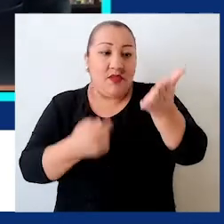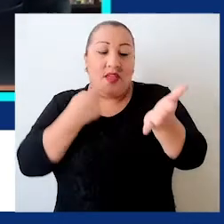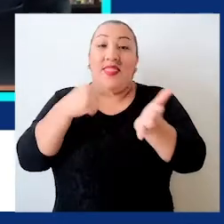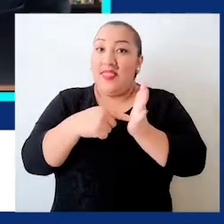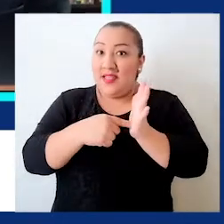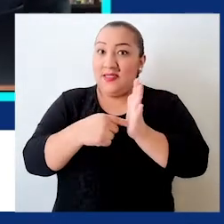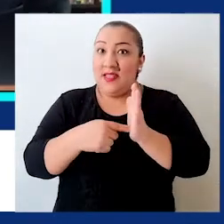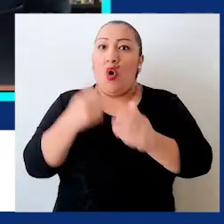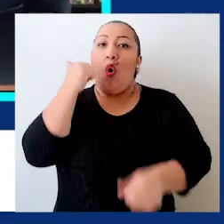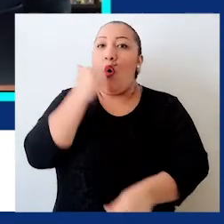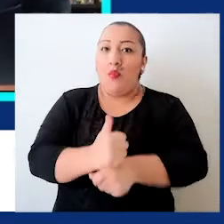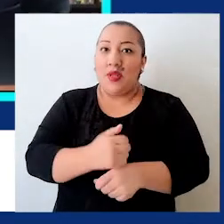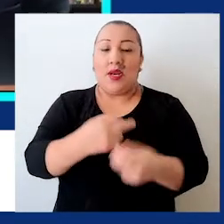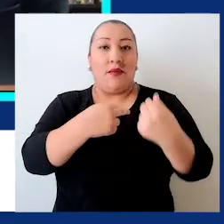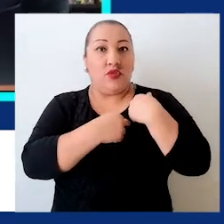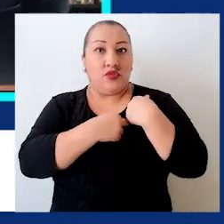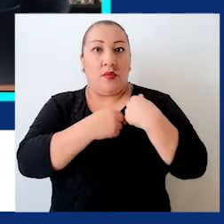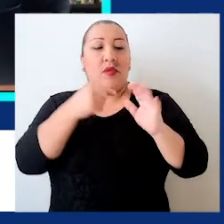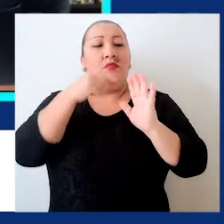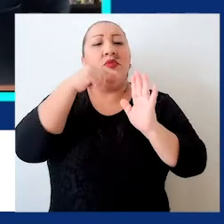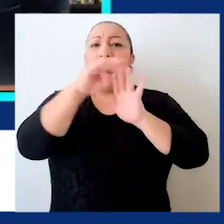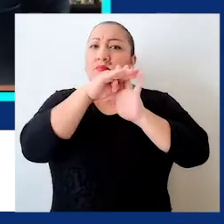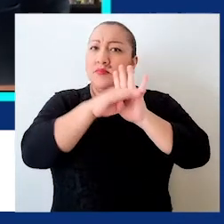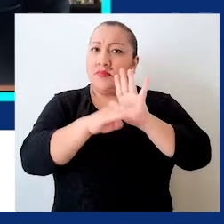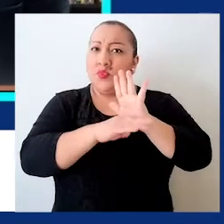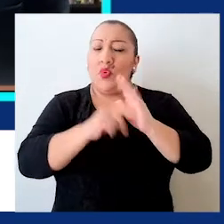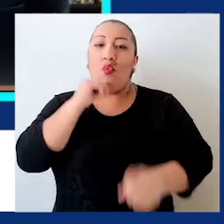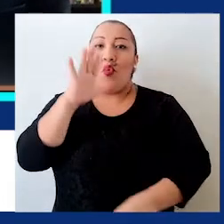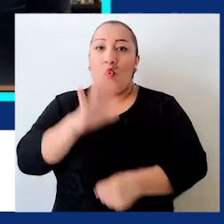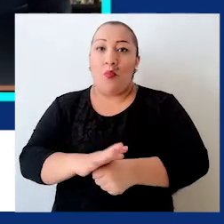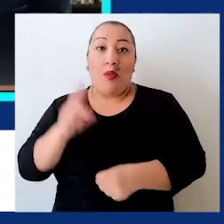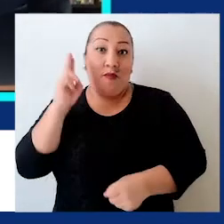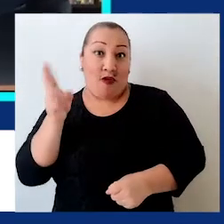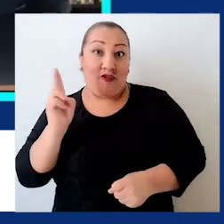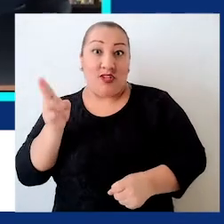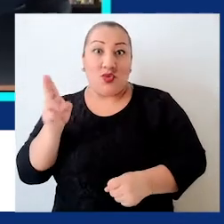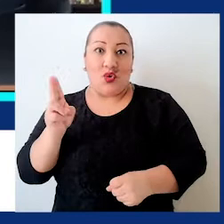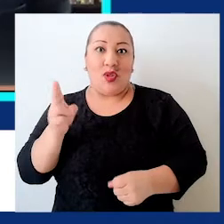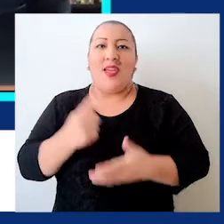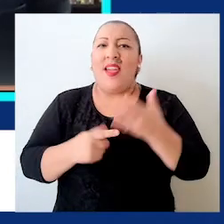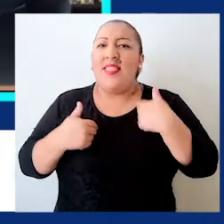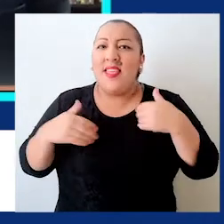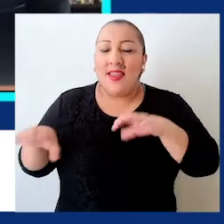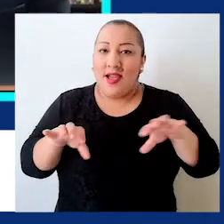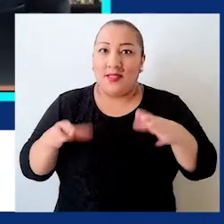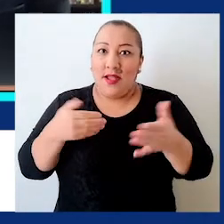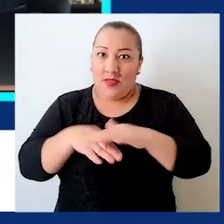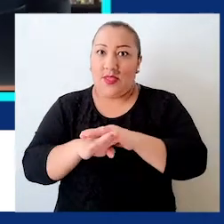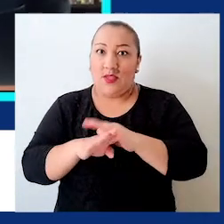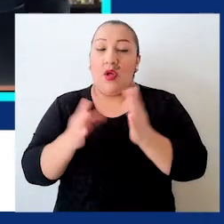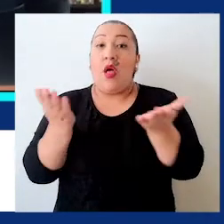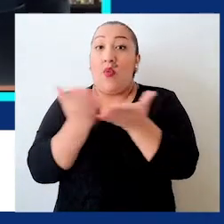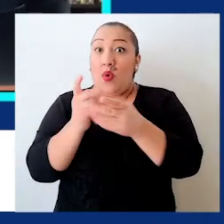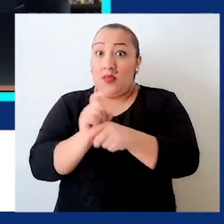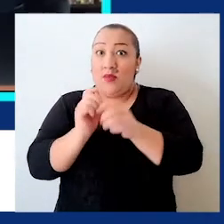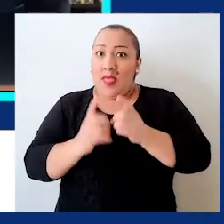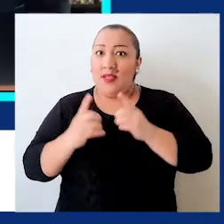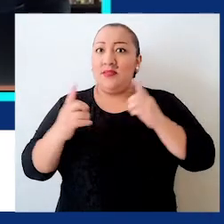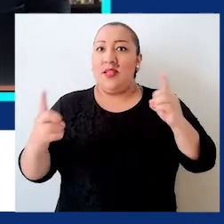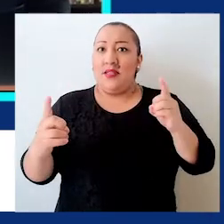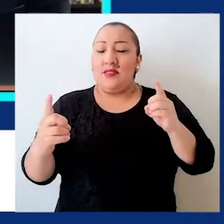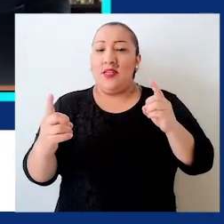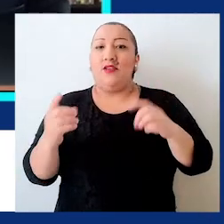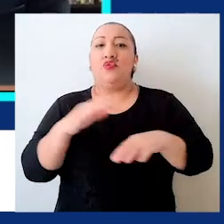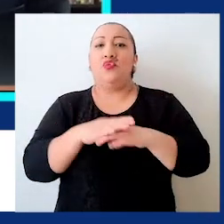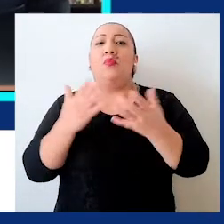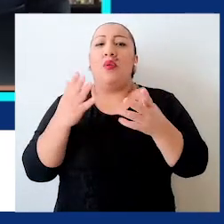establece obligaciones y deberes que deben cumplir los profesores, como precisamente brindar el servicio educativo a distancia a través de la